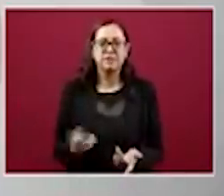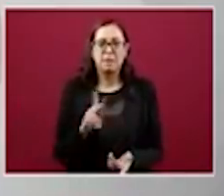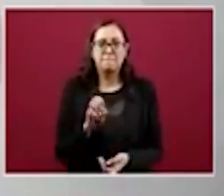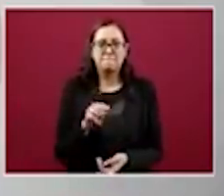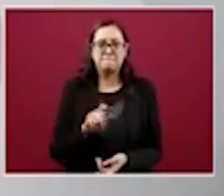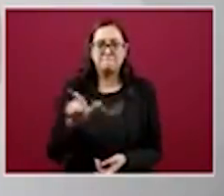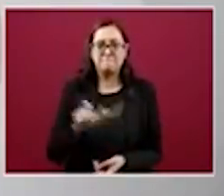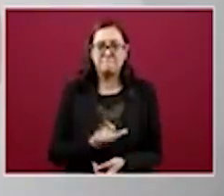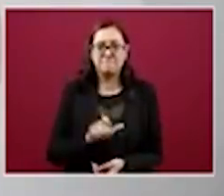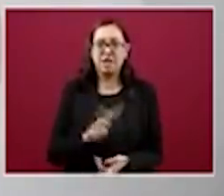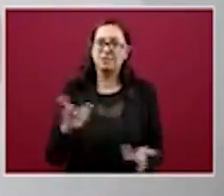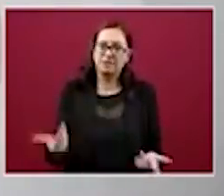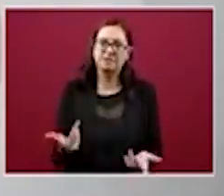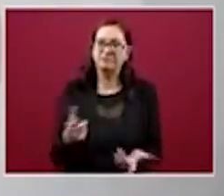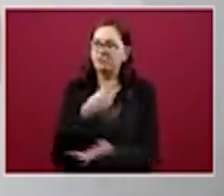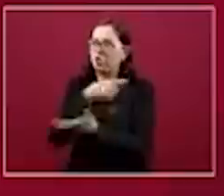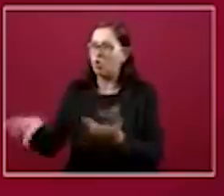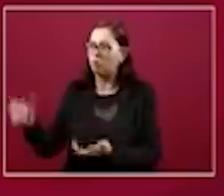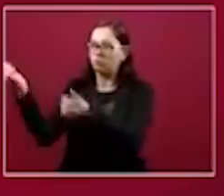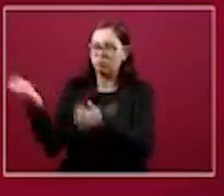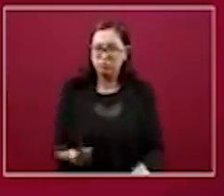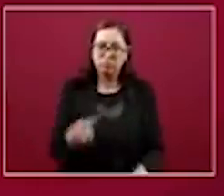Pemex tiene que aumentar el precio